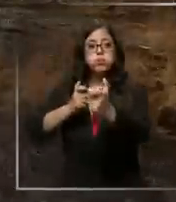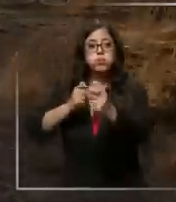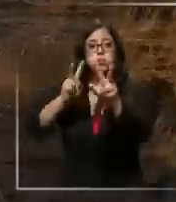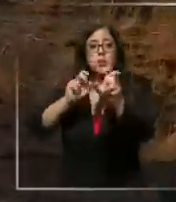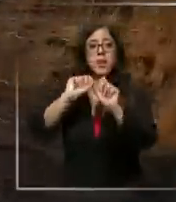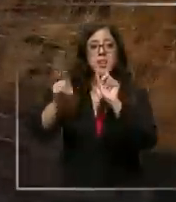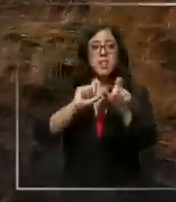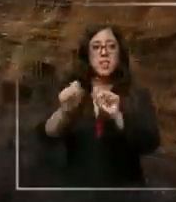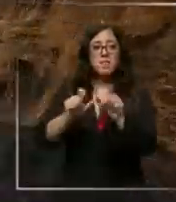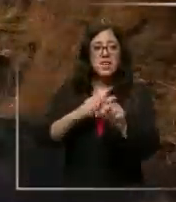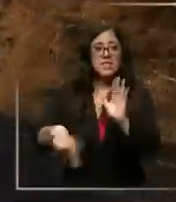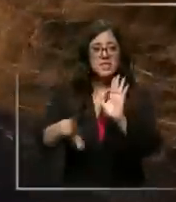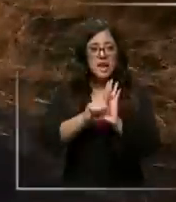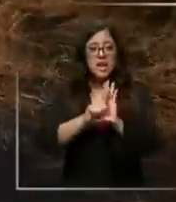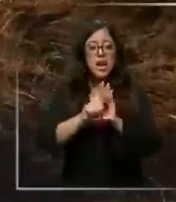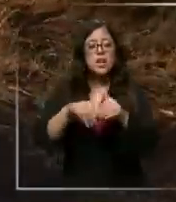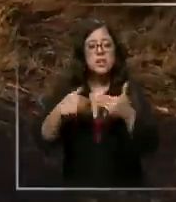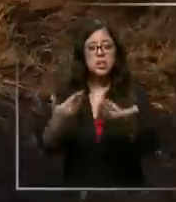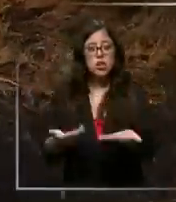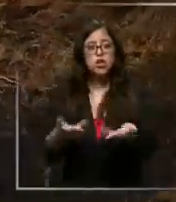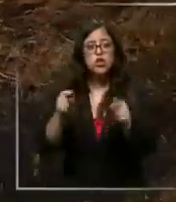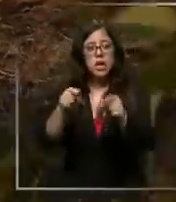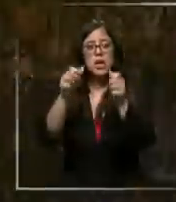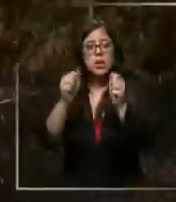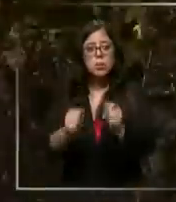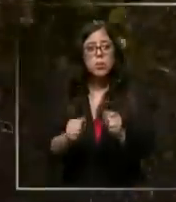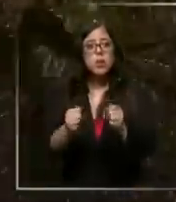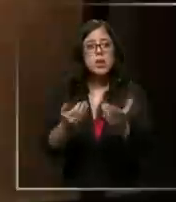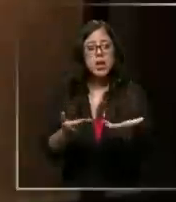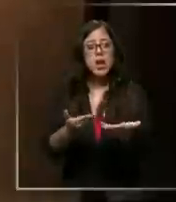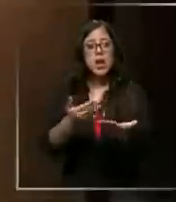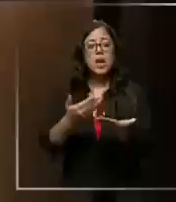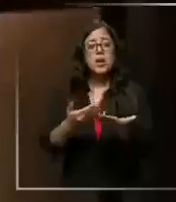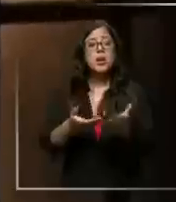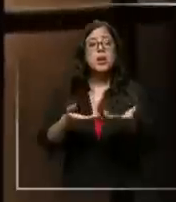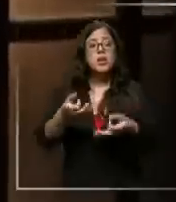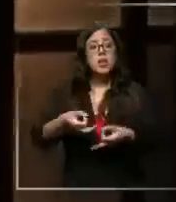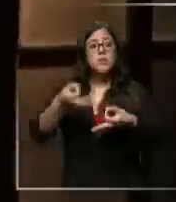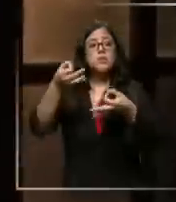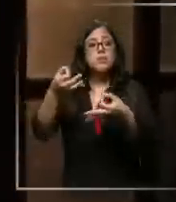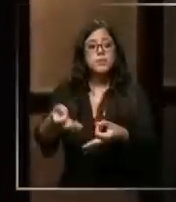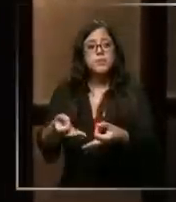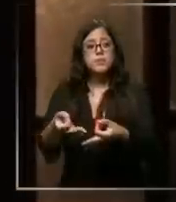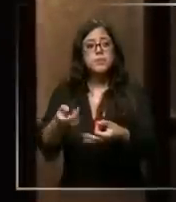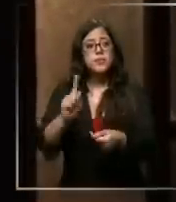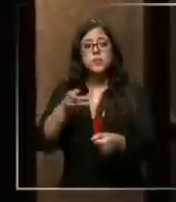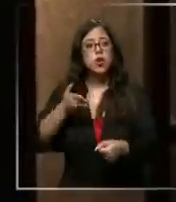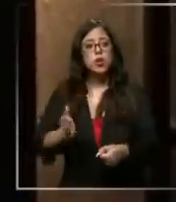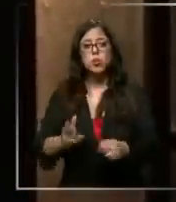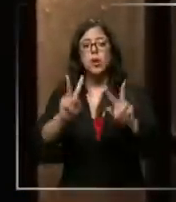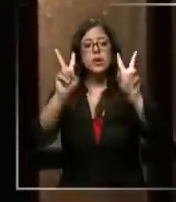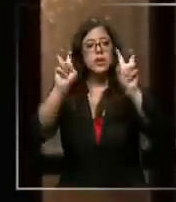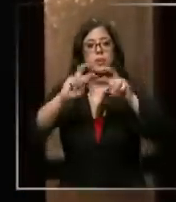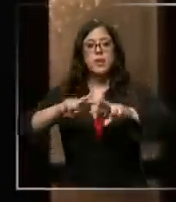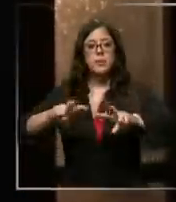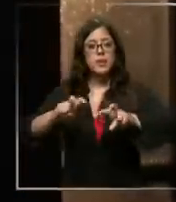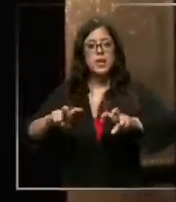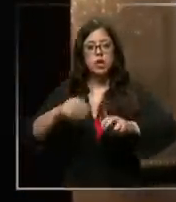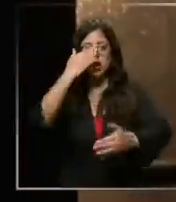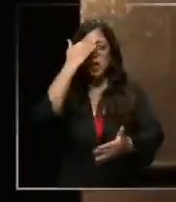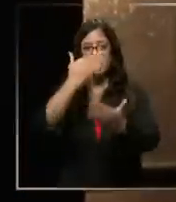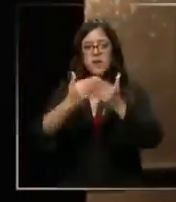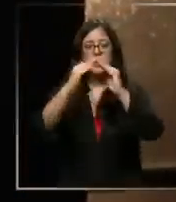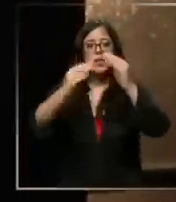un acto de legítima defensa entonces podría presentar ante el tribunal la decisión de no perseverar en la investigación